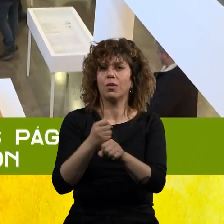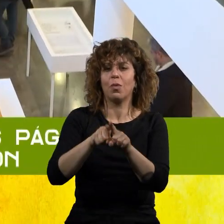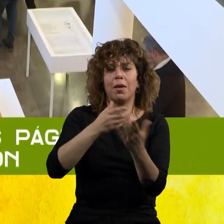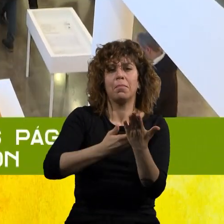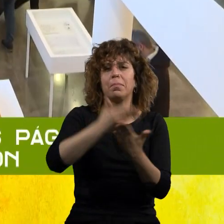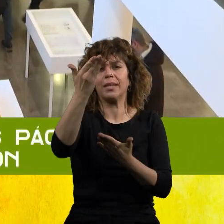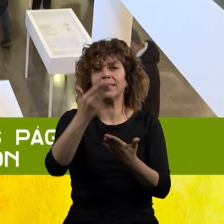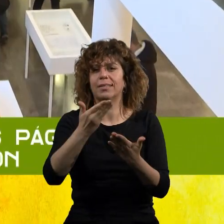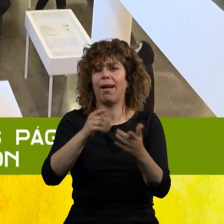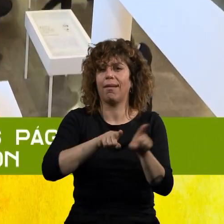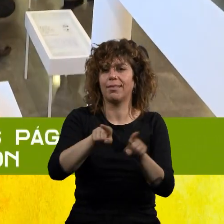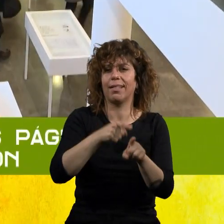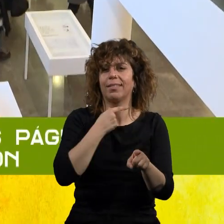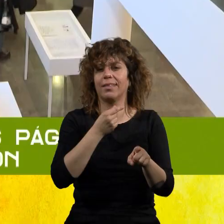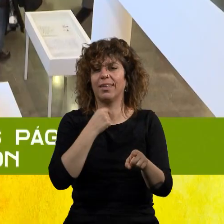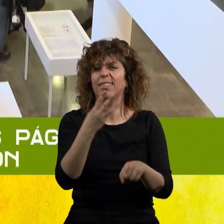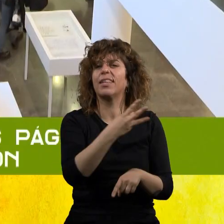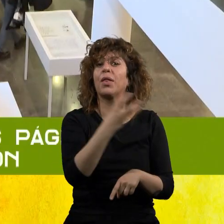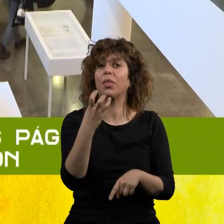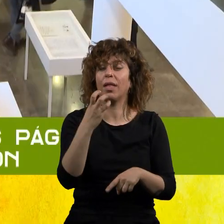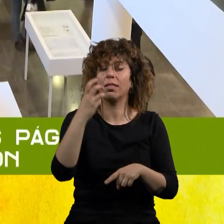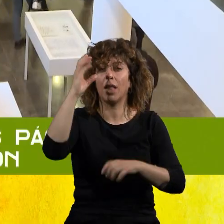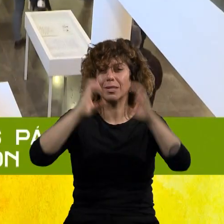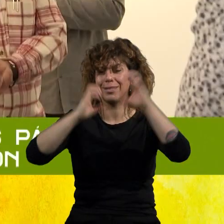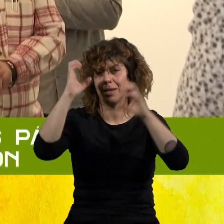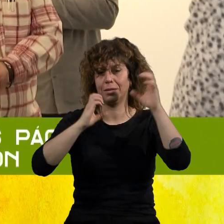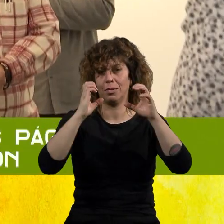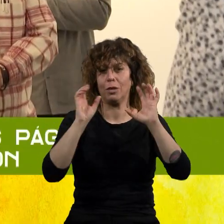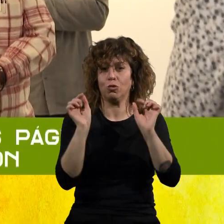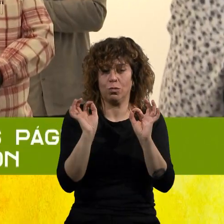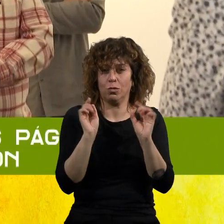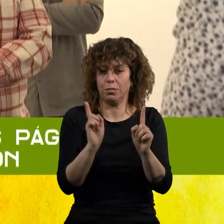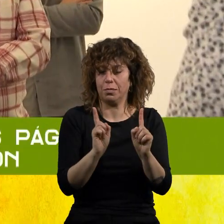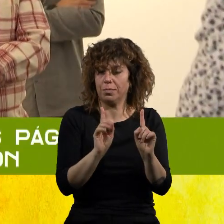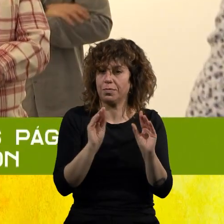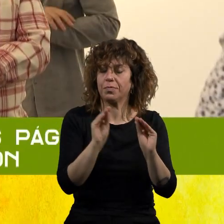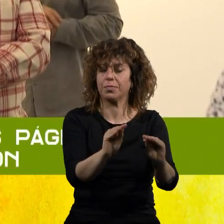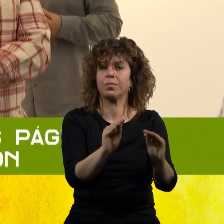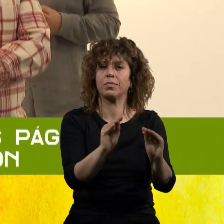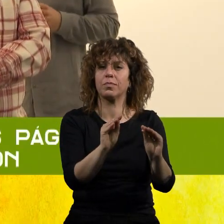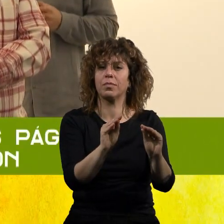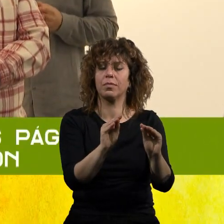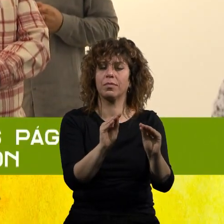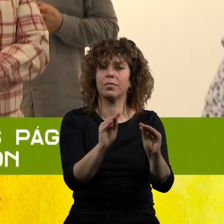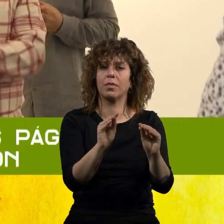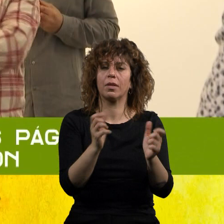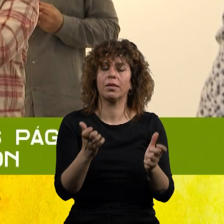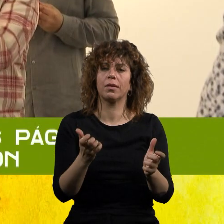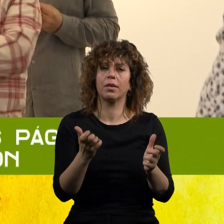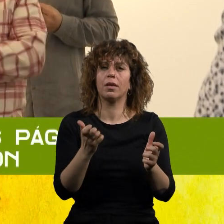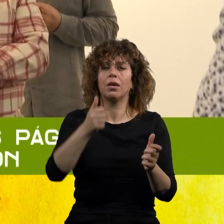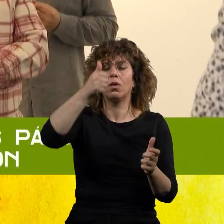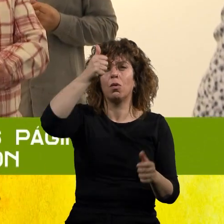prensa satírica de la época, de más de 300 caricaturas solo de Sagasta, pues eso, es el